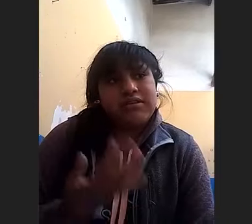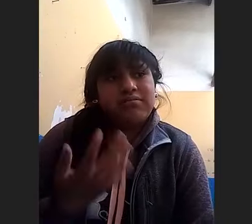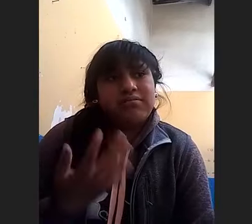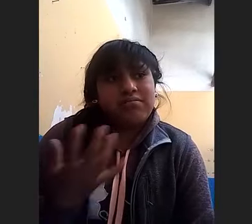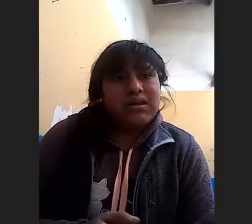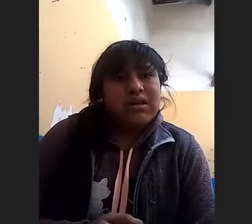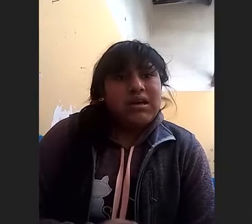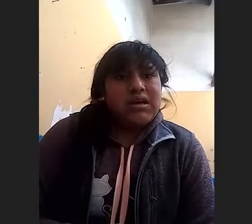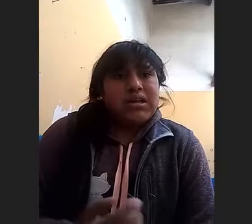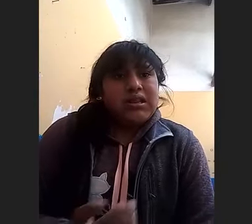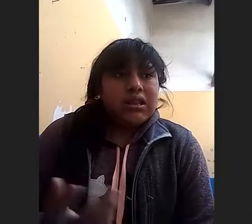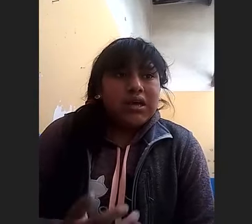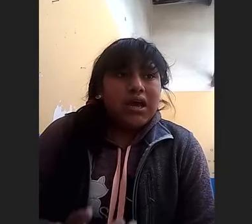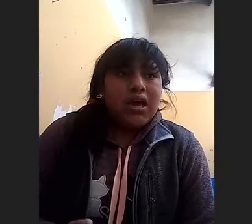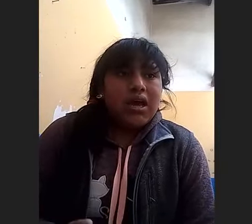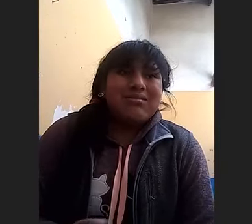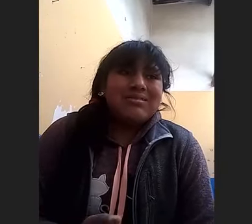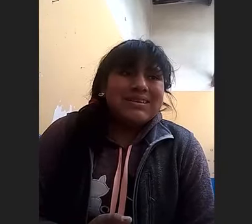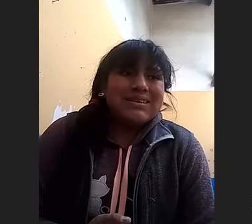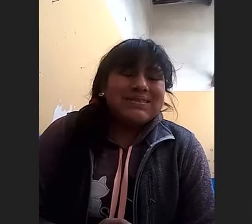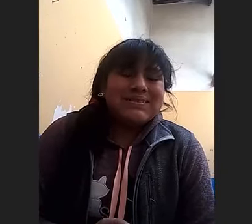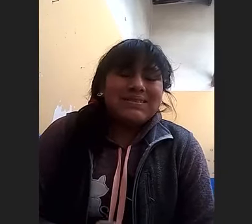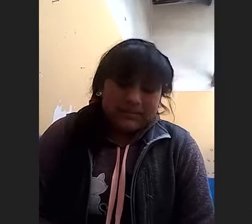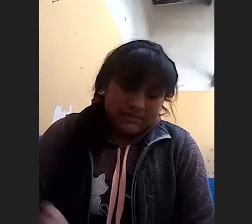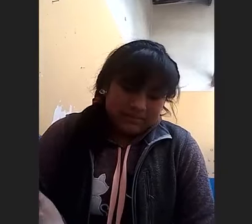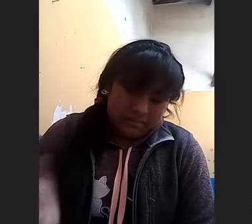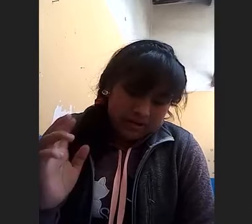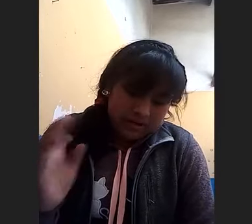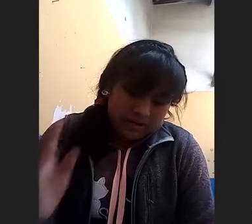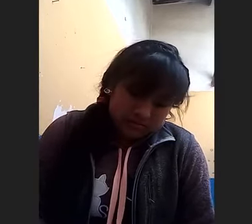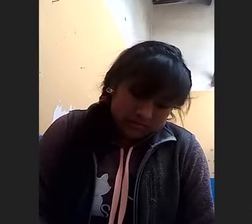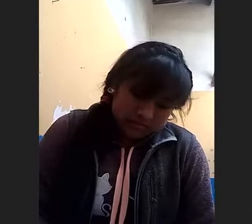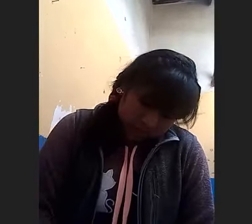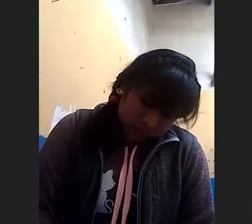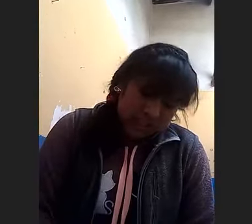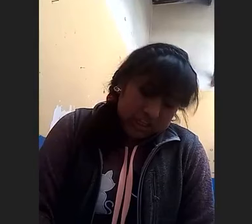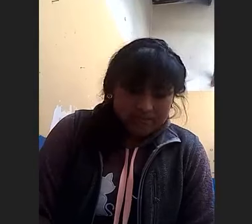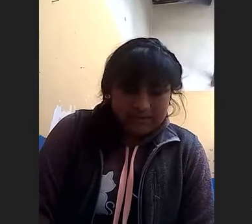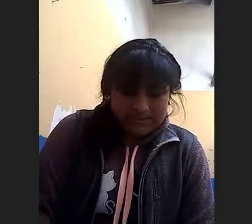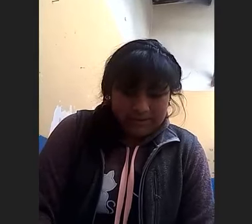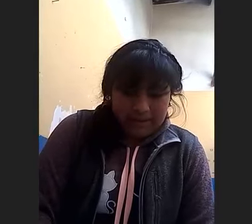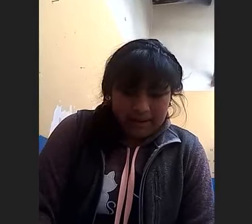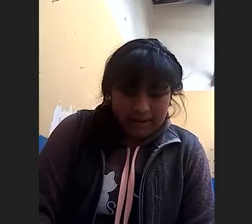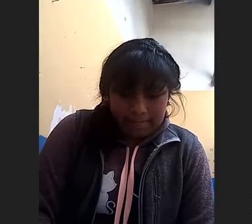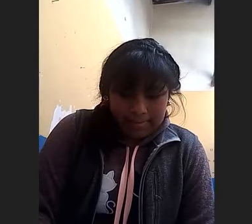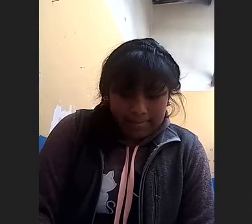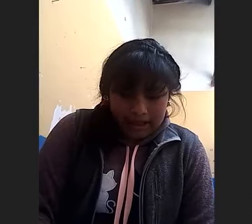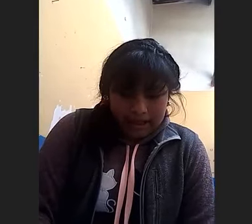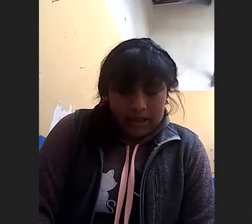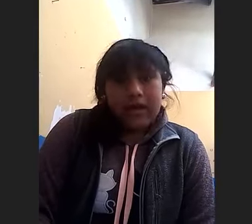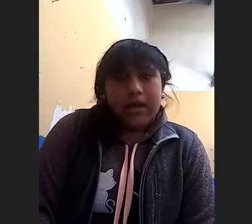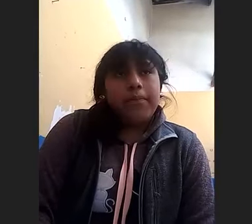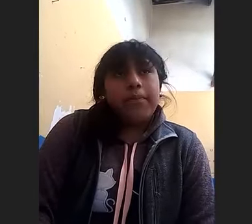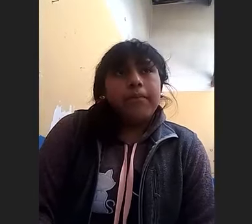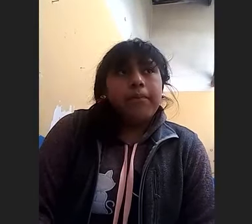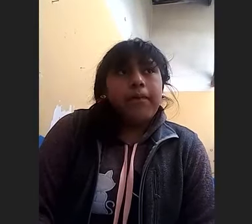así dinero y eso no hay por eso no se dan